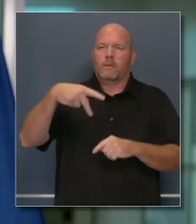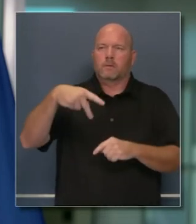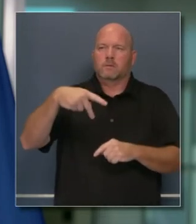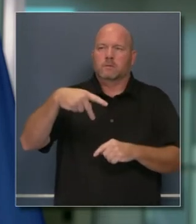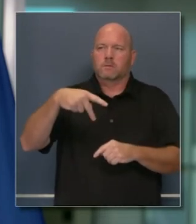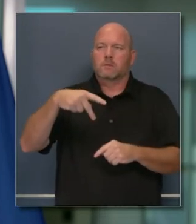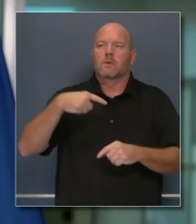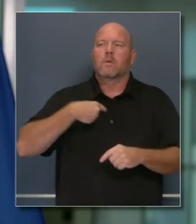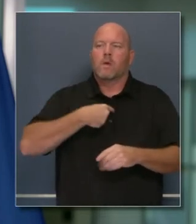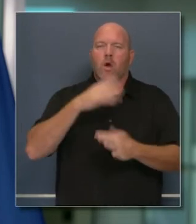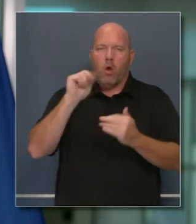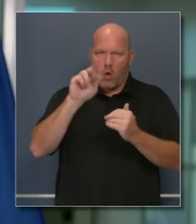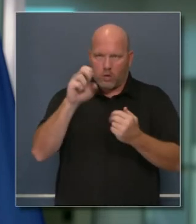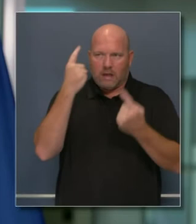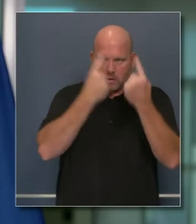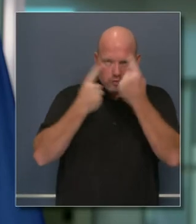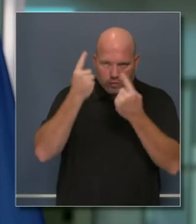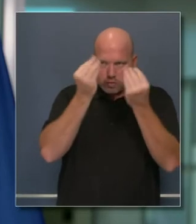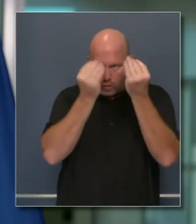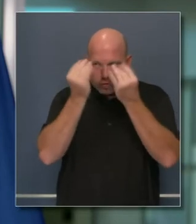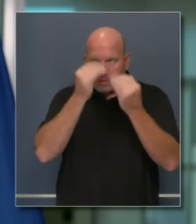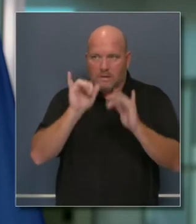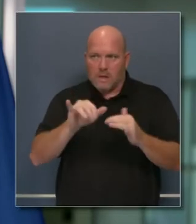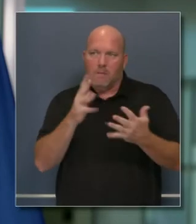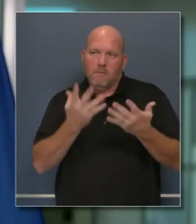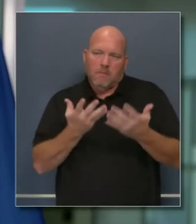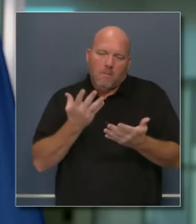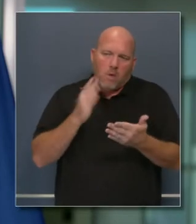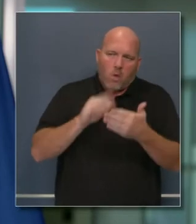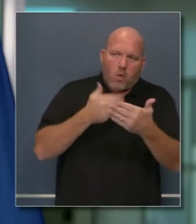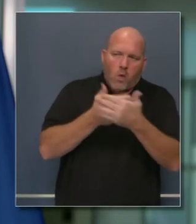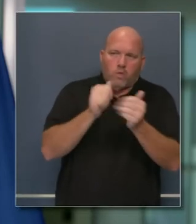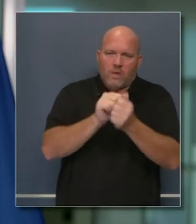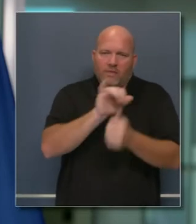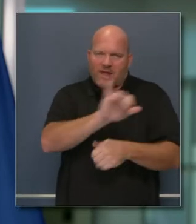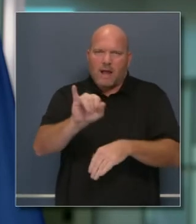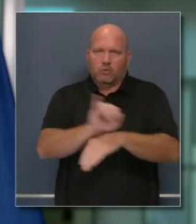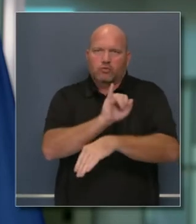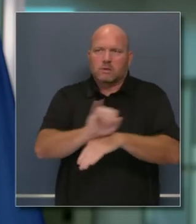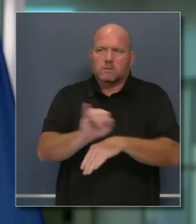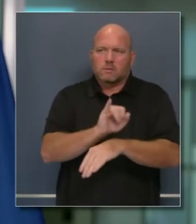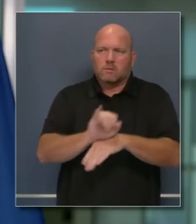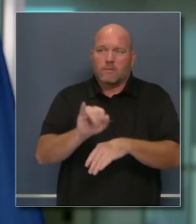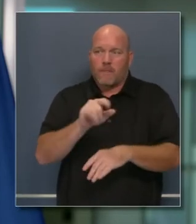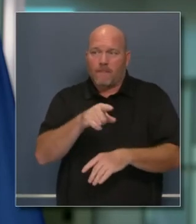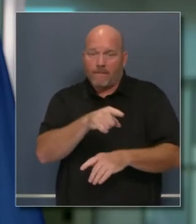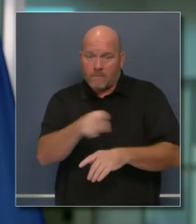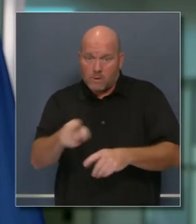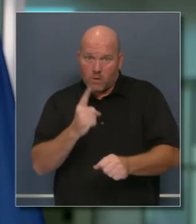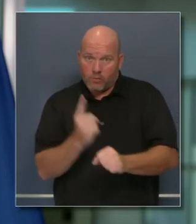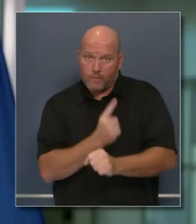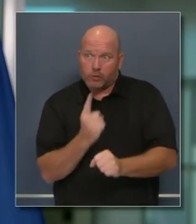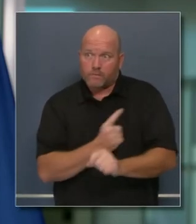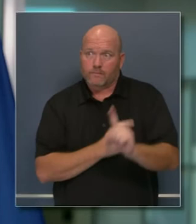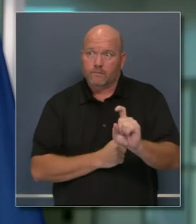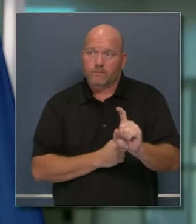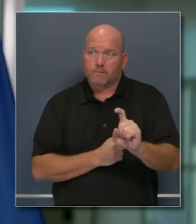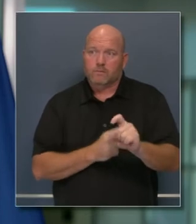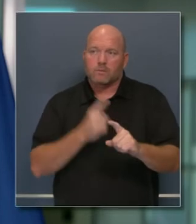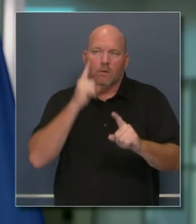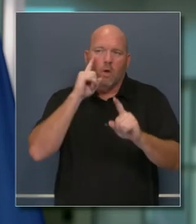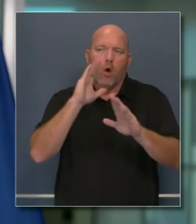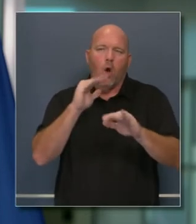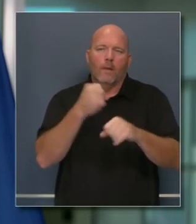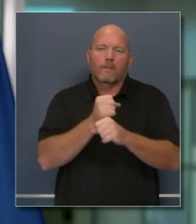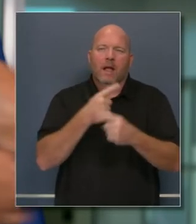moverlos al nivel morado. Estamos considerando eso. Estamos trabajando allegadamente con la industria y determinando si es apropiado. Esperamos